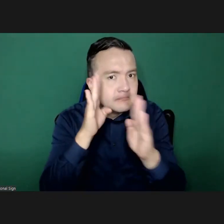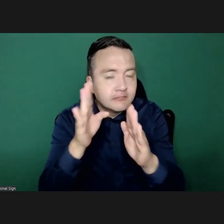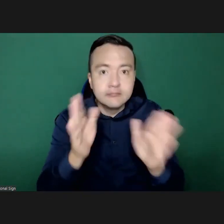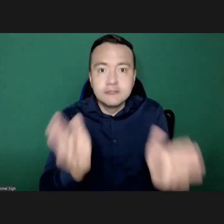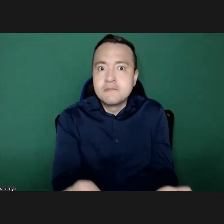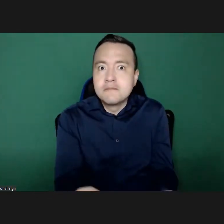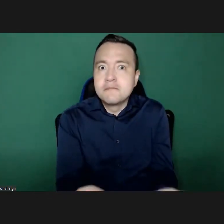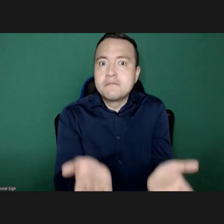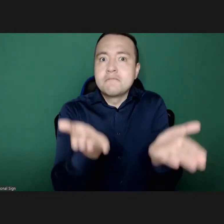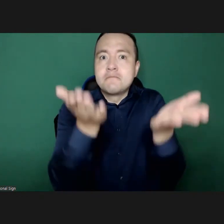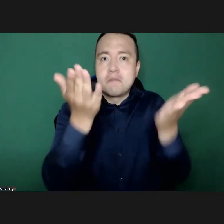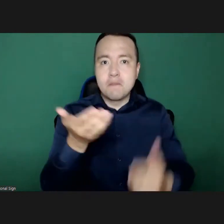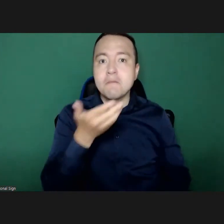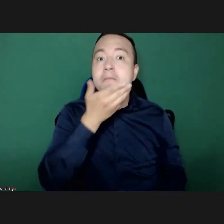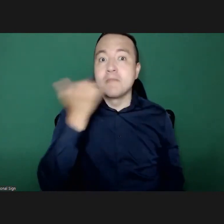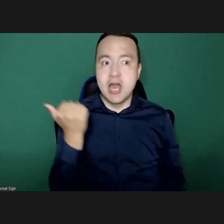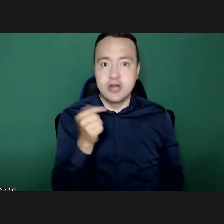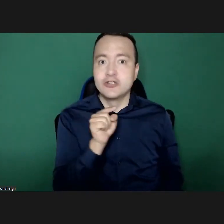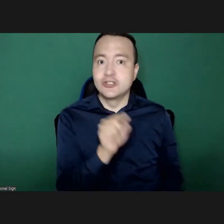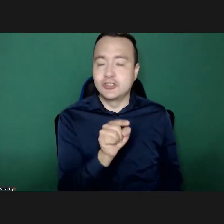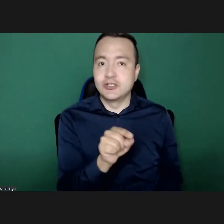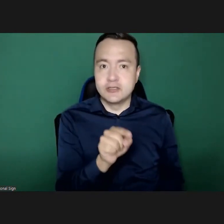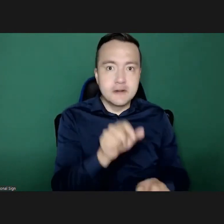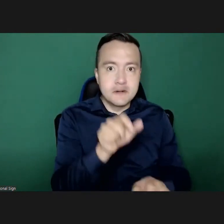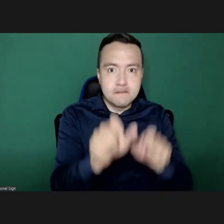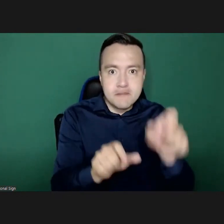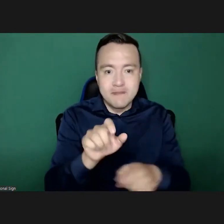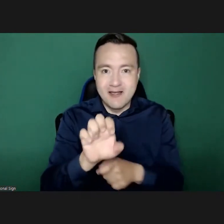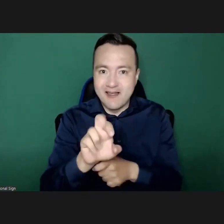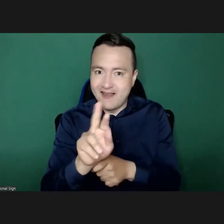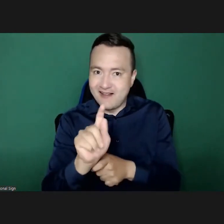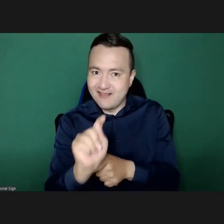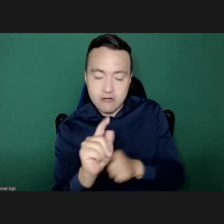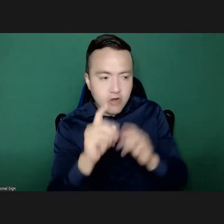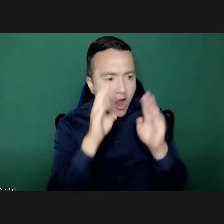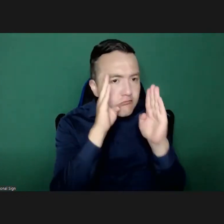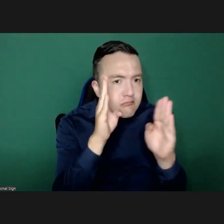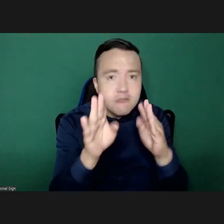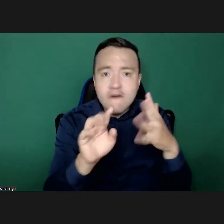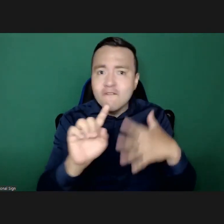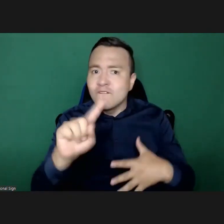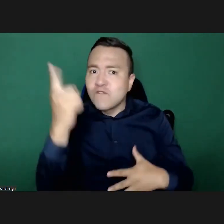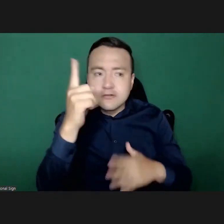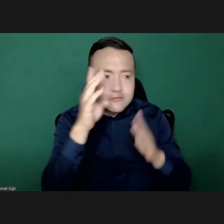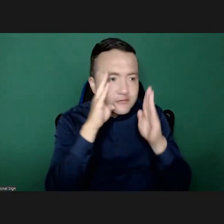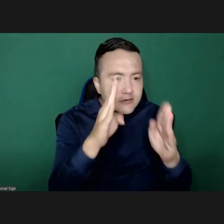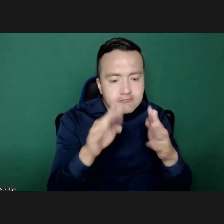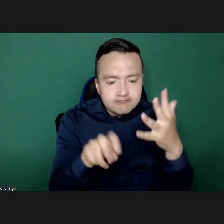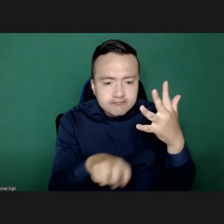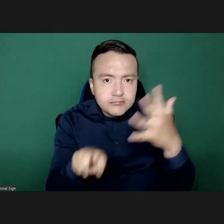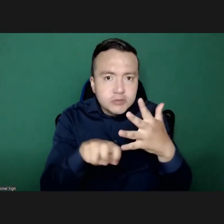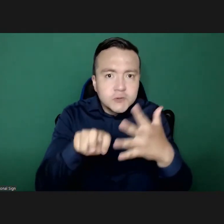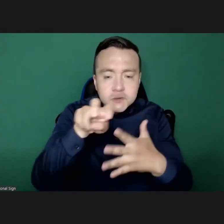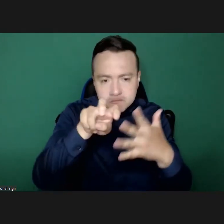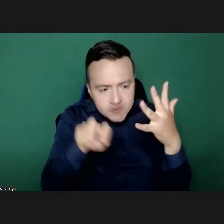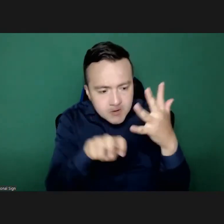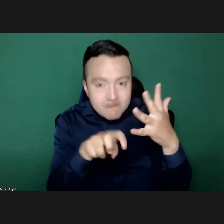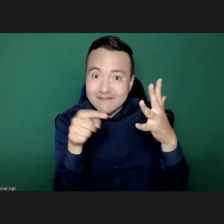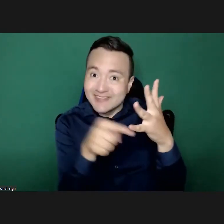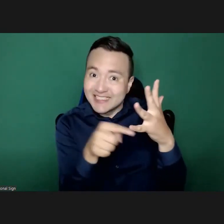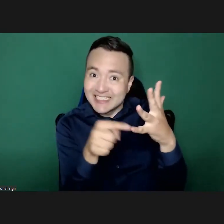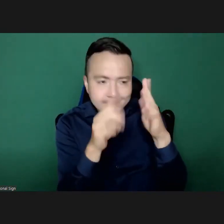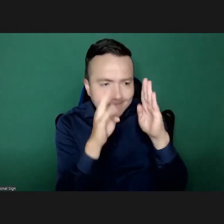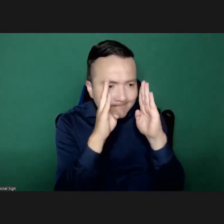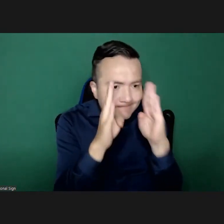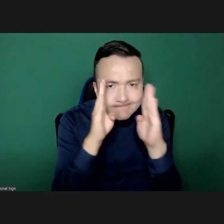especialmente mejorando su respuesta a nivel de la atención primaria, necesarias para fortalecer la gestión de las ENTs.